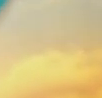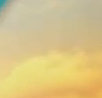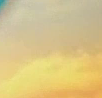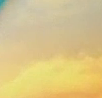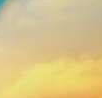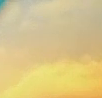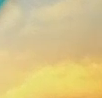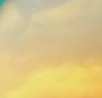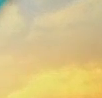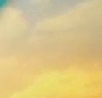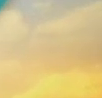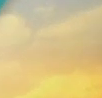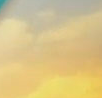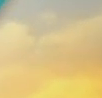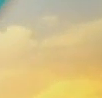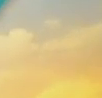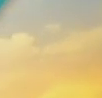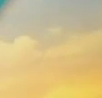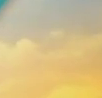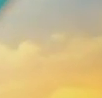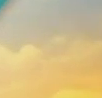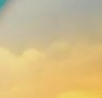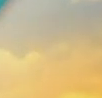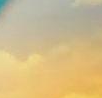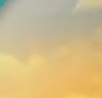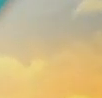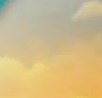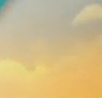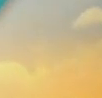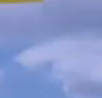bastante sol para nuestra zona